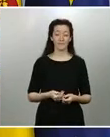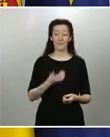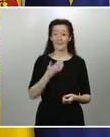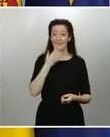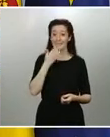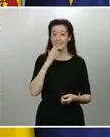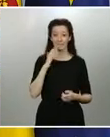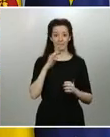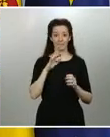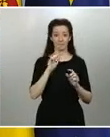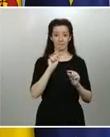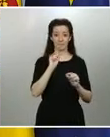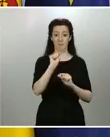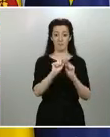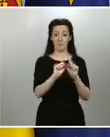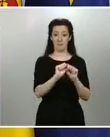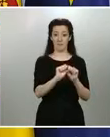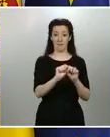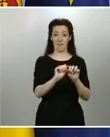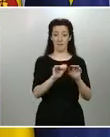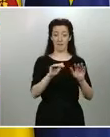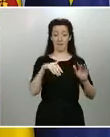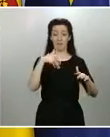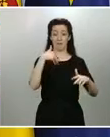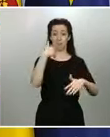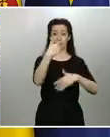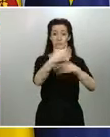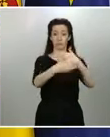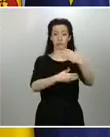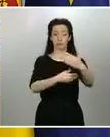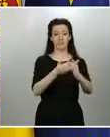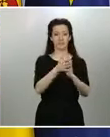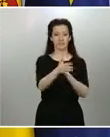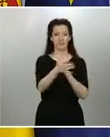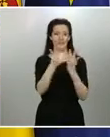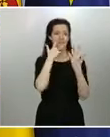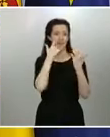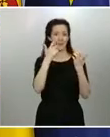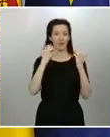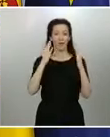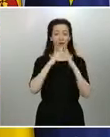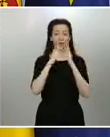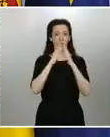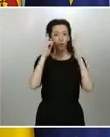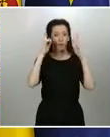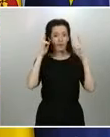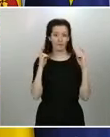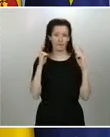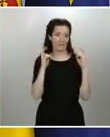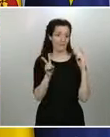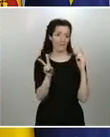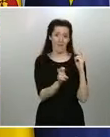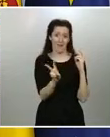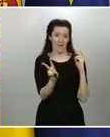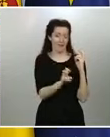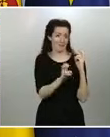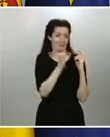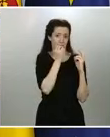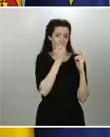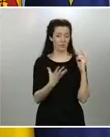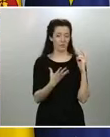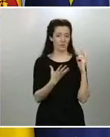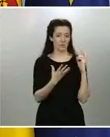ha sido útil no tiene sentido que no habilitamos el procedimiento normativo que lo hace posible